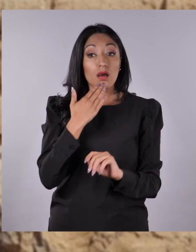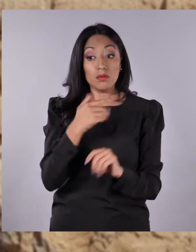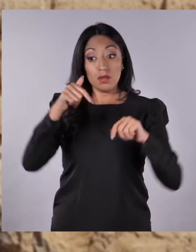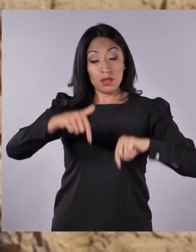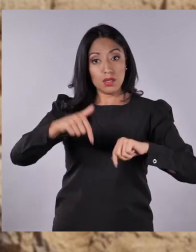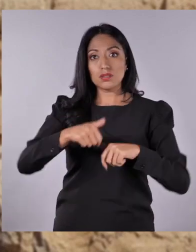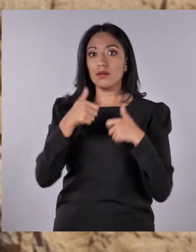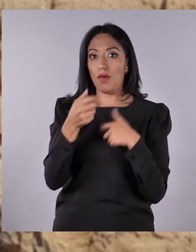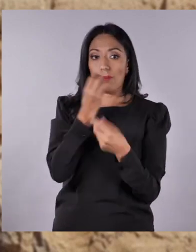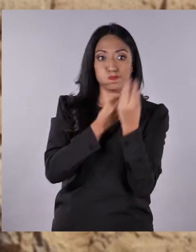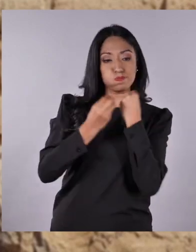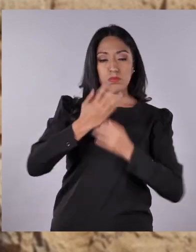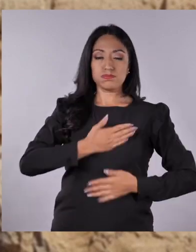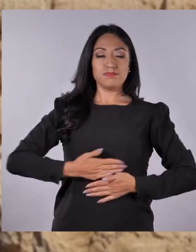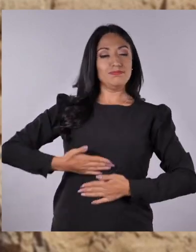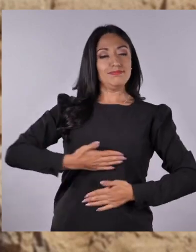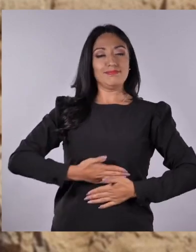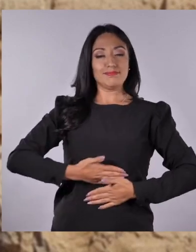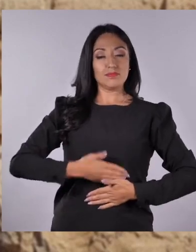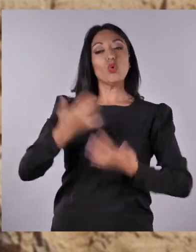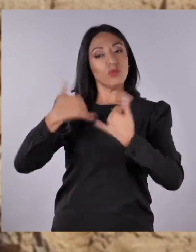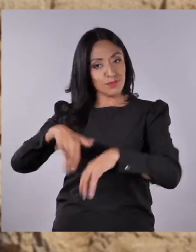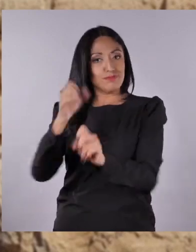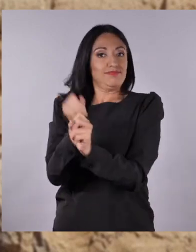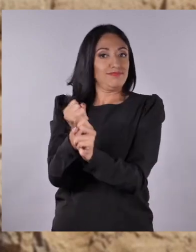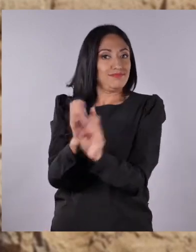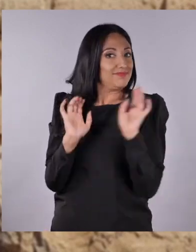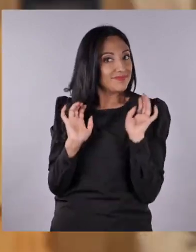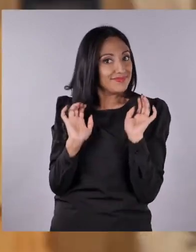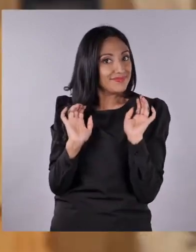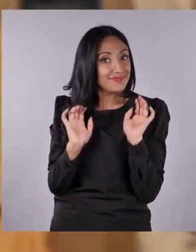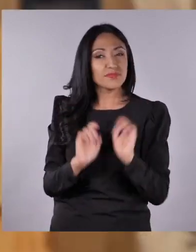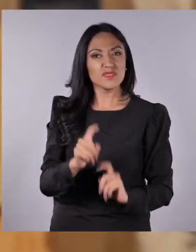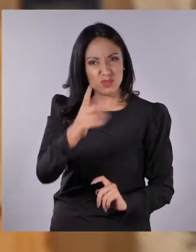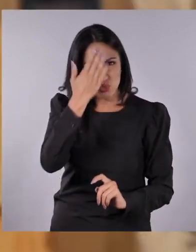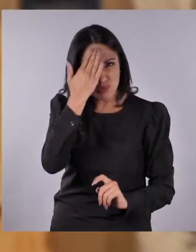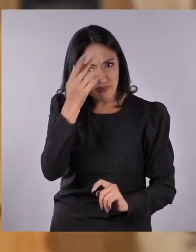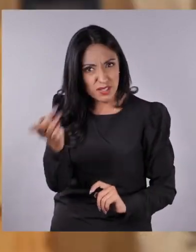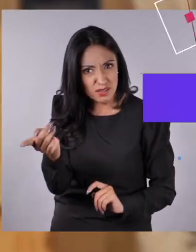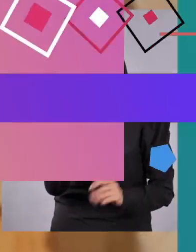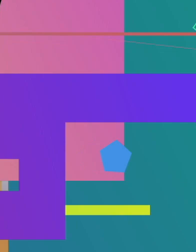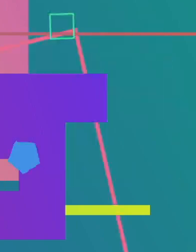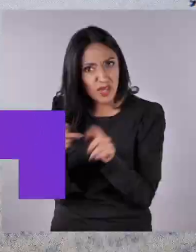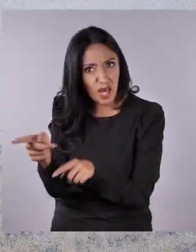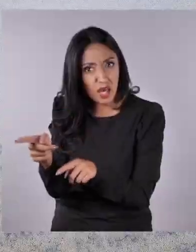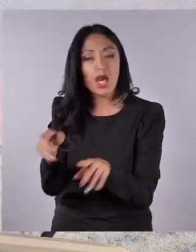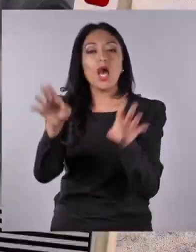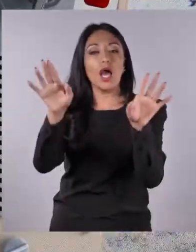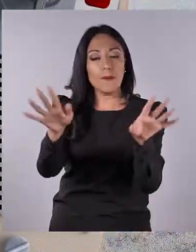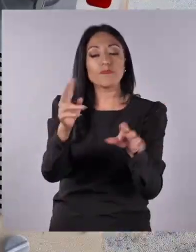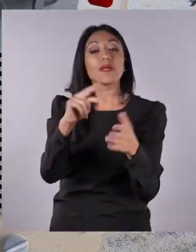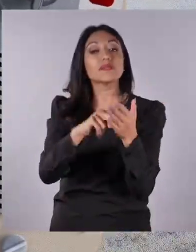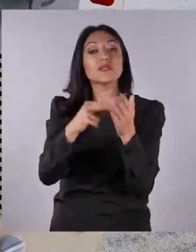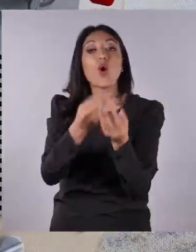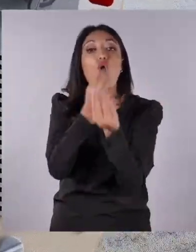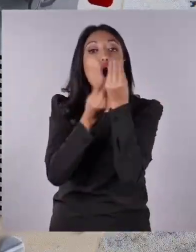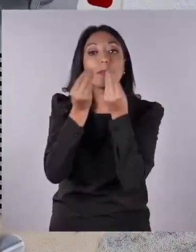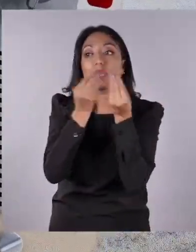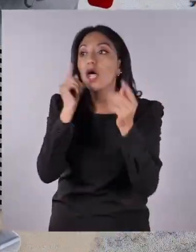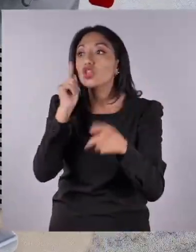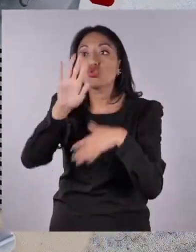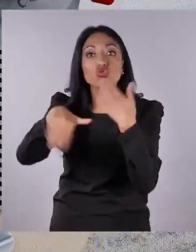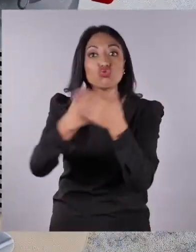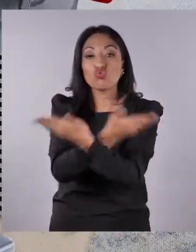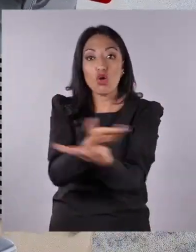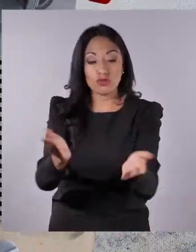Además que todos bien comidos podemos seguir trabajando. ¿Saben qué es la pamamesa? Significa comida para